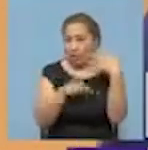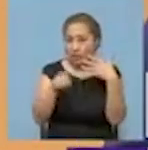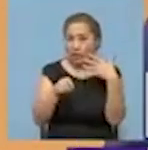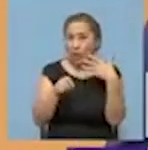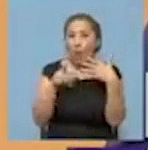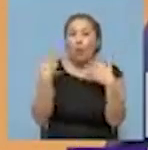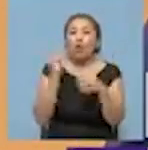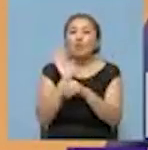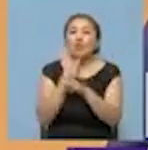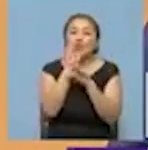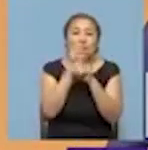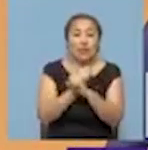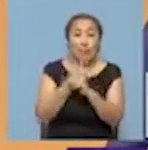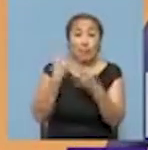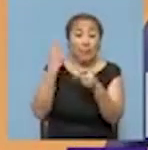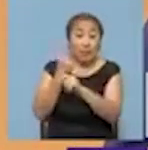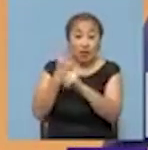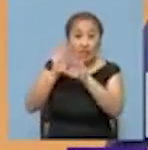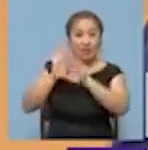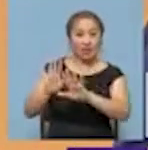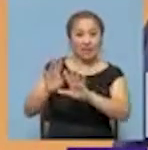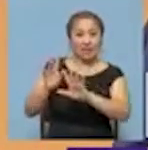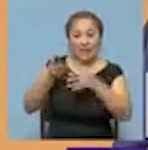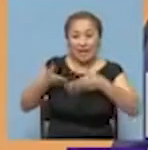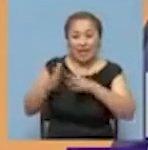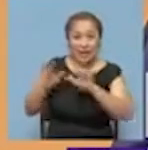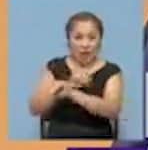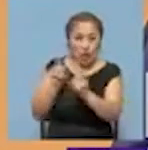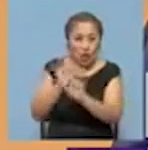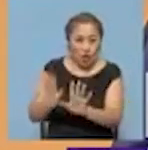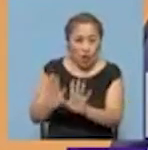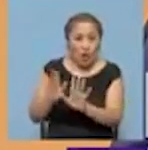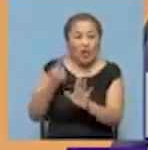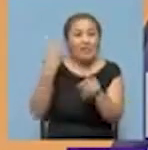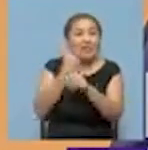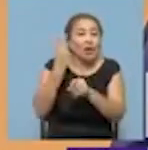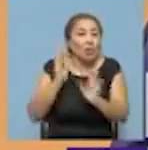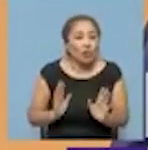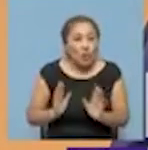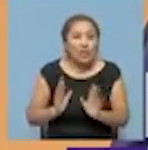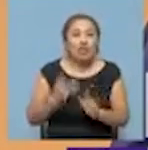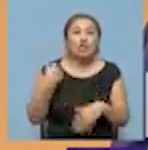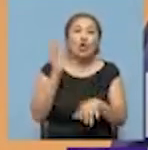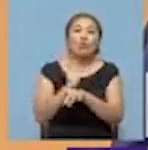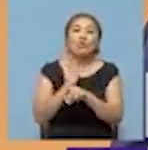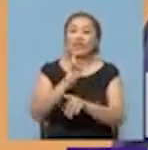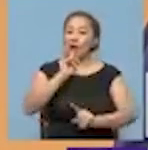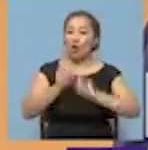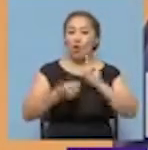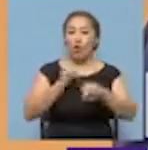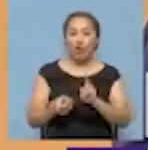el primer paso es limitar la población y el segundo paso es implementar una dictadura marxista